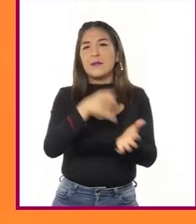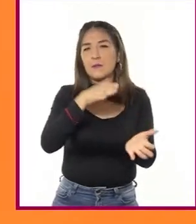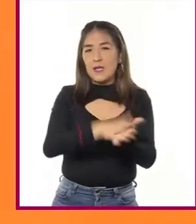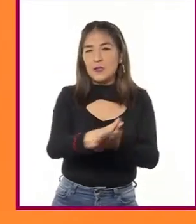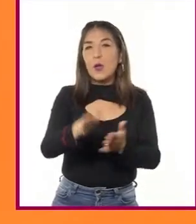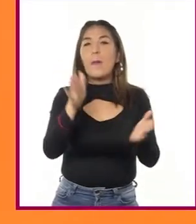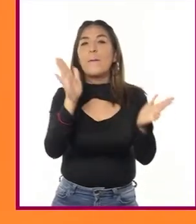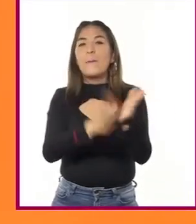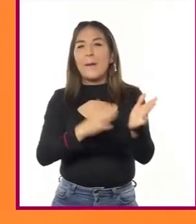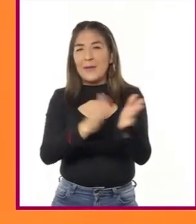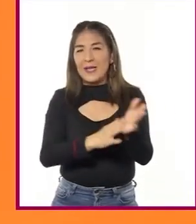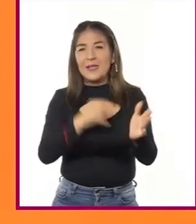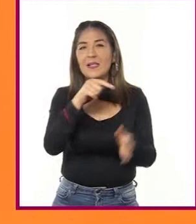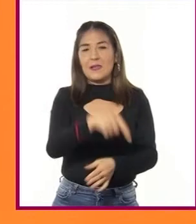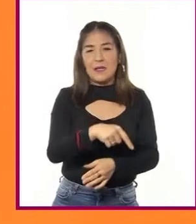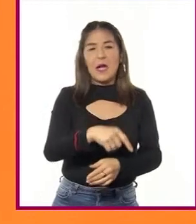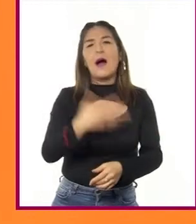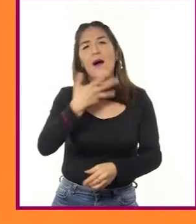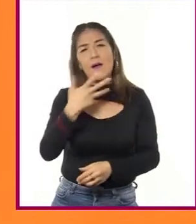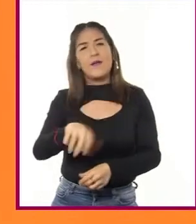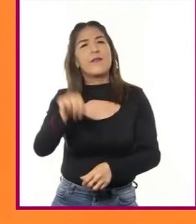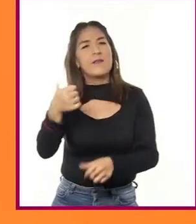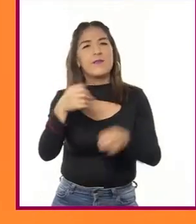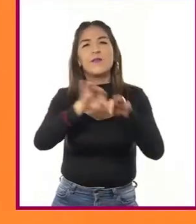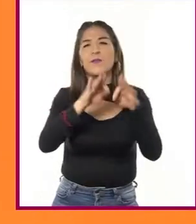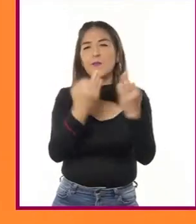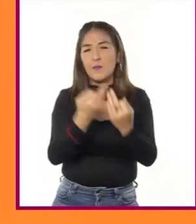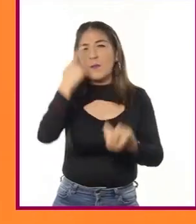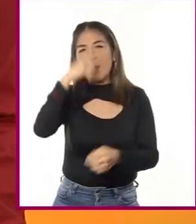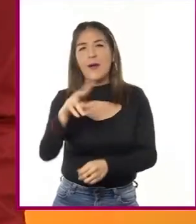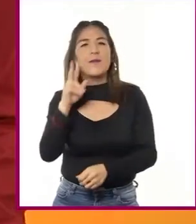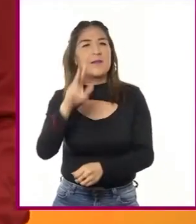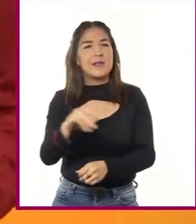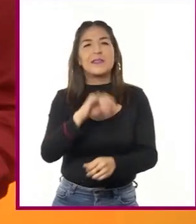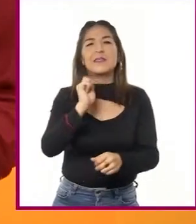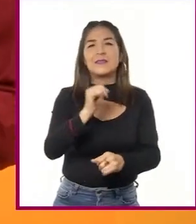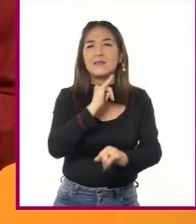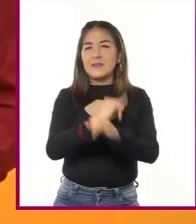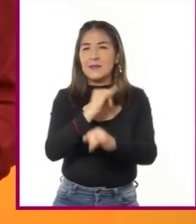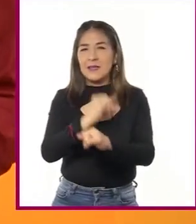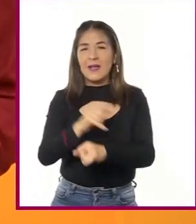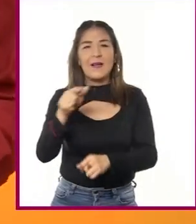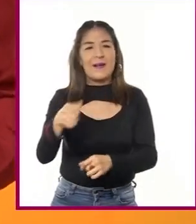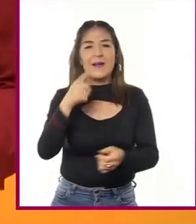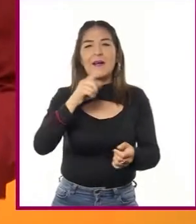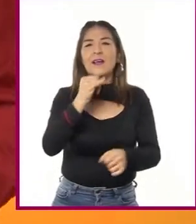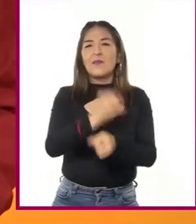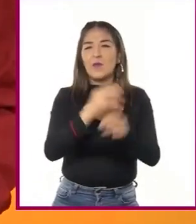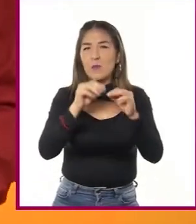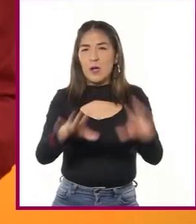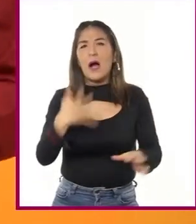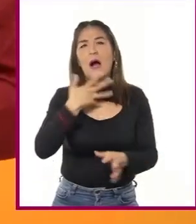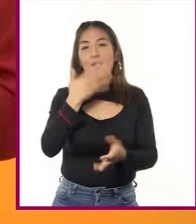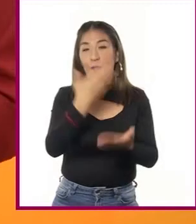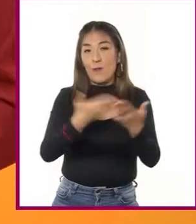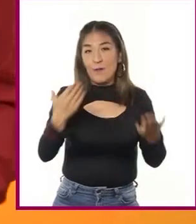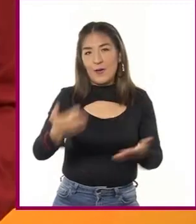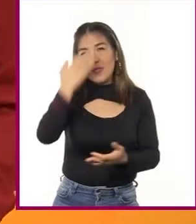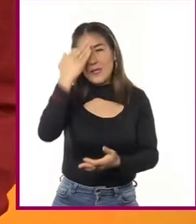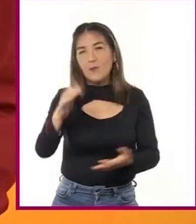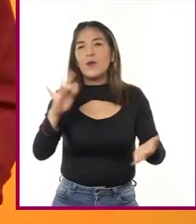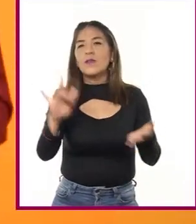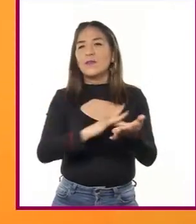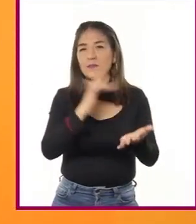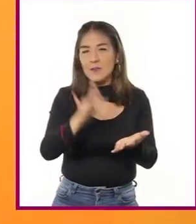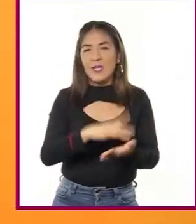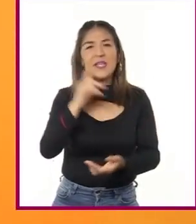papel, aunque existen otras formas de acceder a la información. En la actualidad usamos dispositivos como pueden